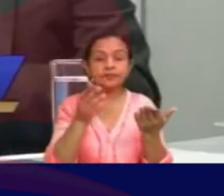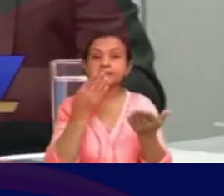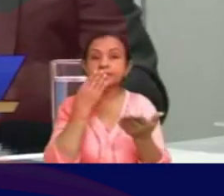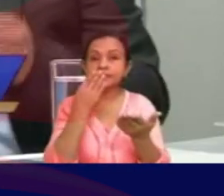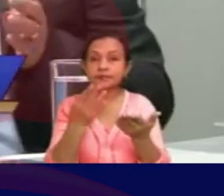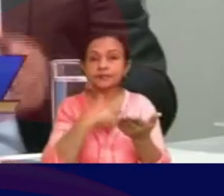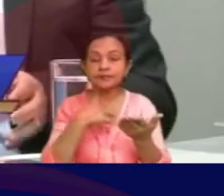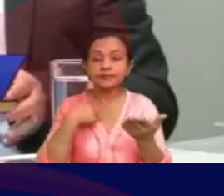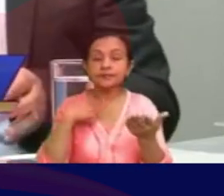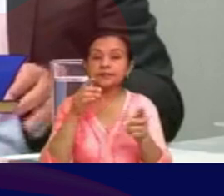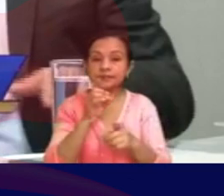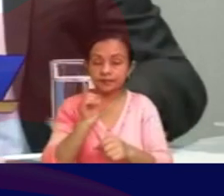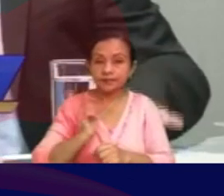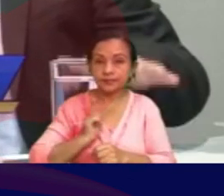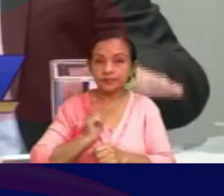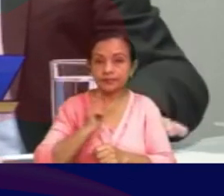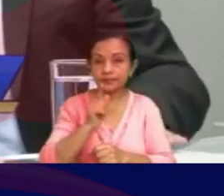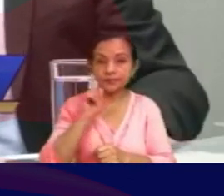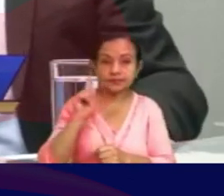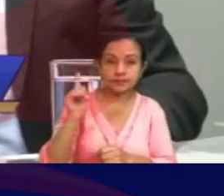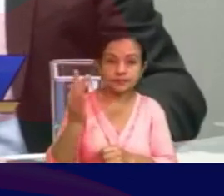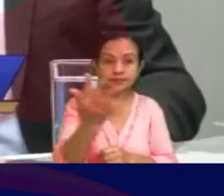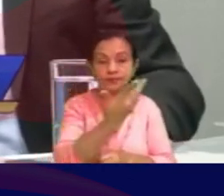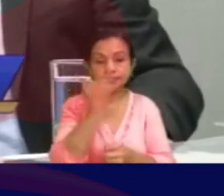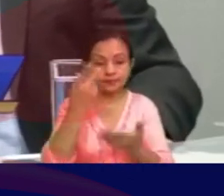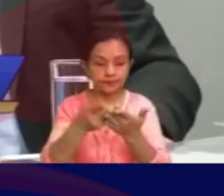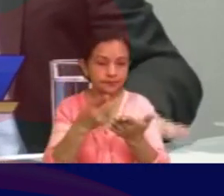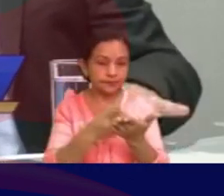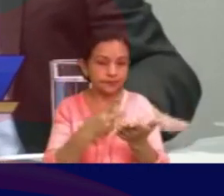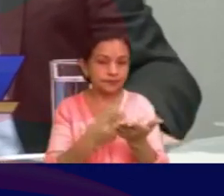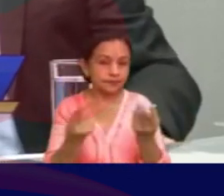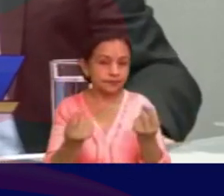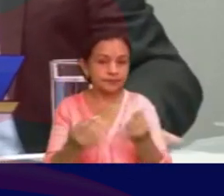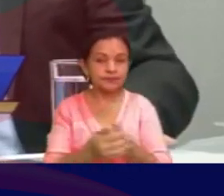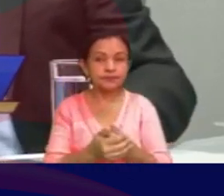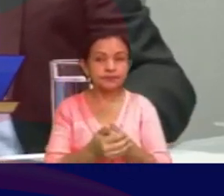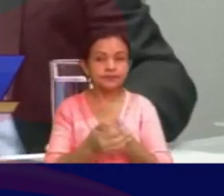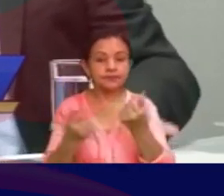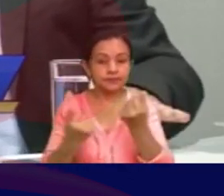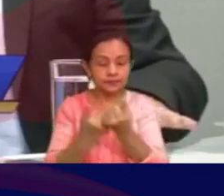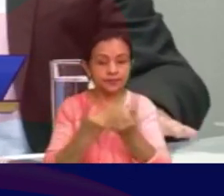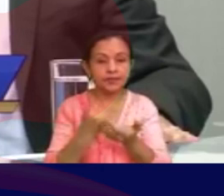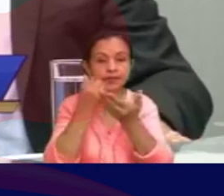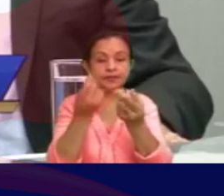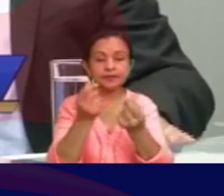suficiente para financiar. O sea, todos los que están en el presupuesto está financiado.